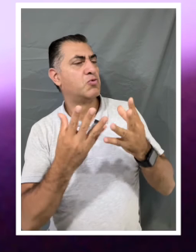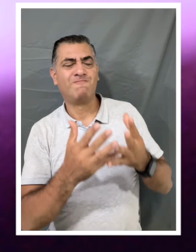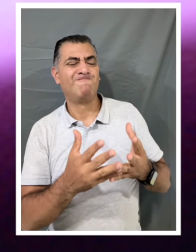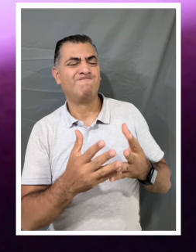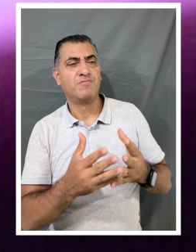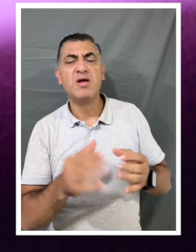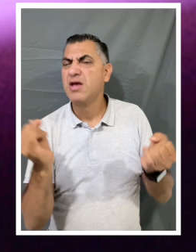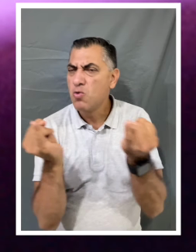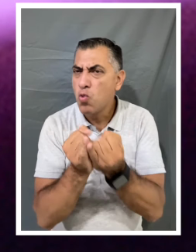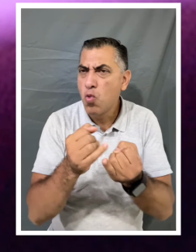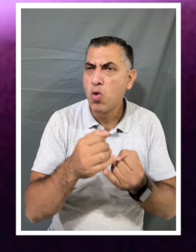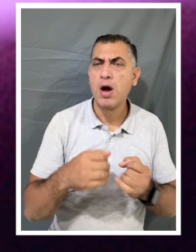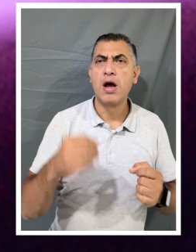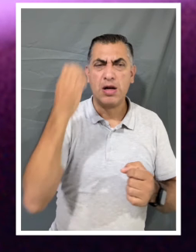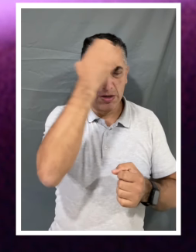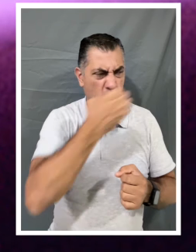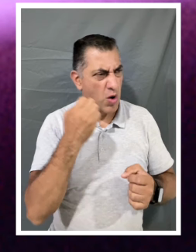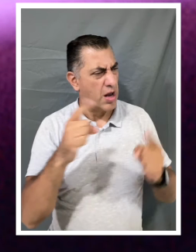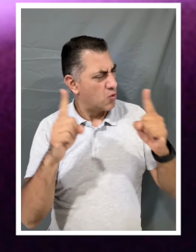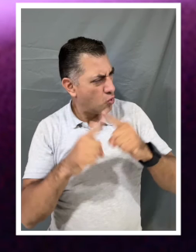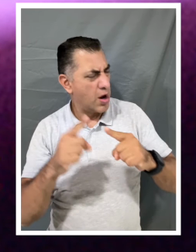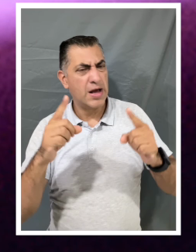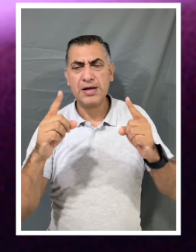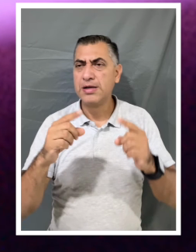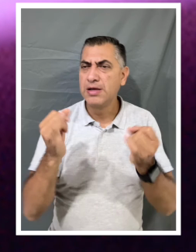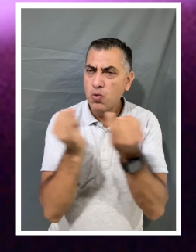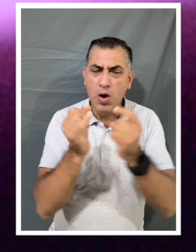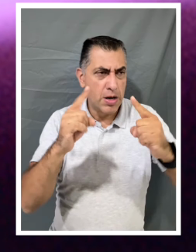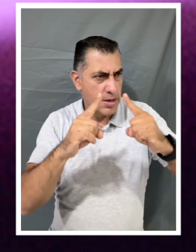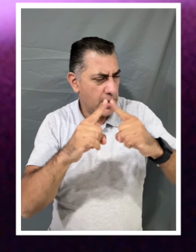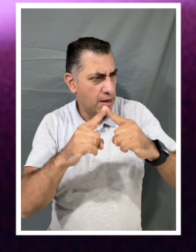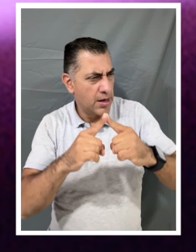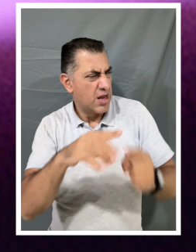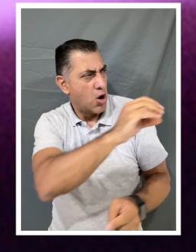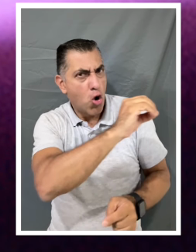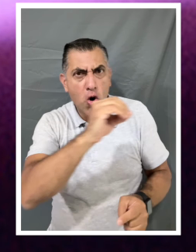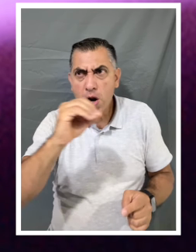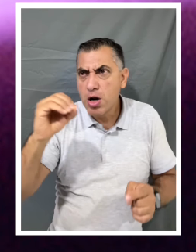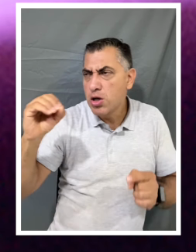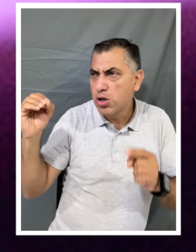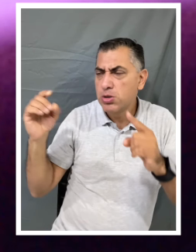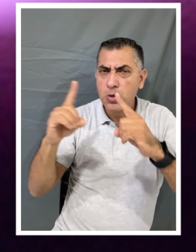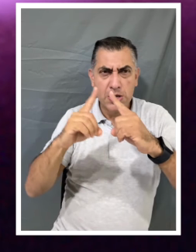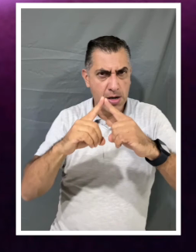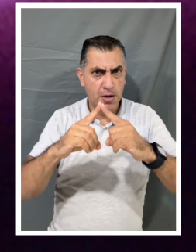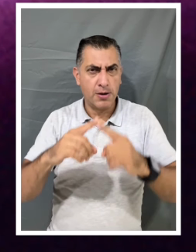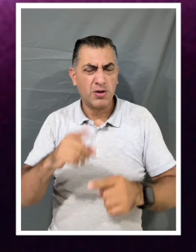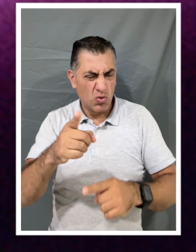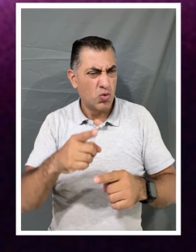aprendes a a a aplicar estos puntos que vamos a aprender hoy acerca de la organización de la iglesia y tú entiendes hoy